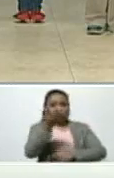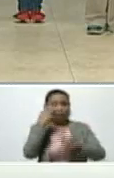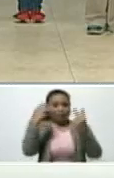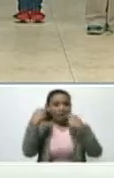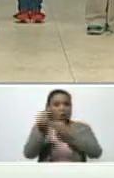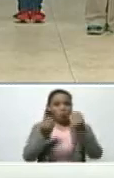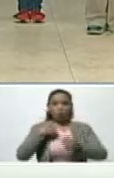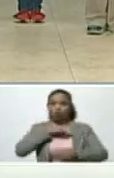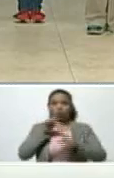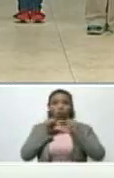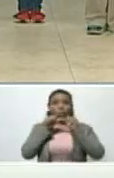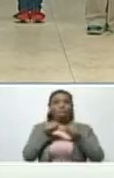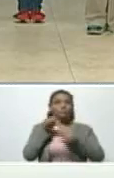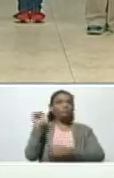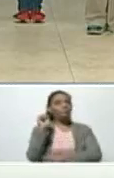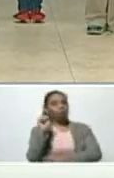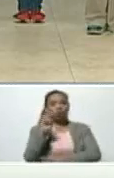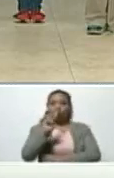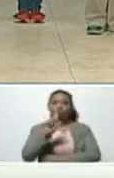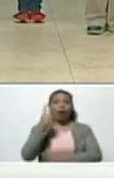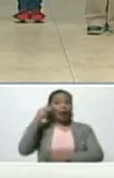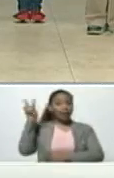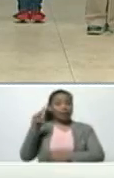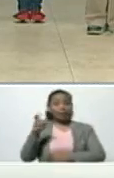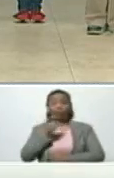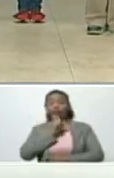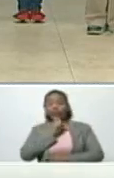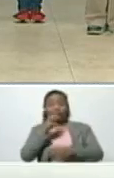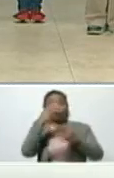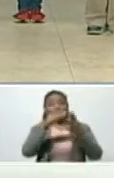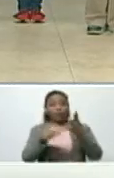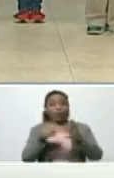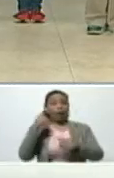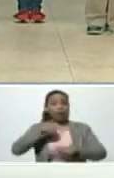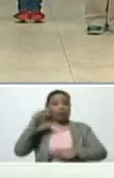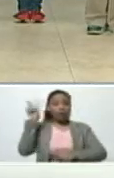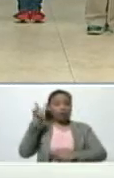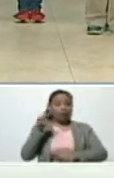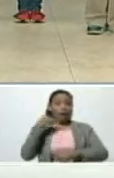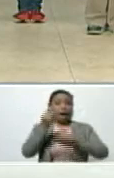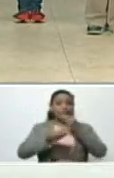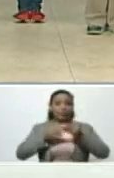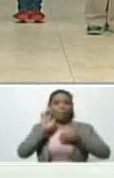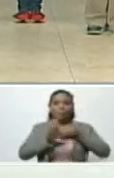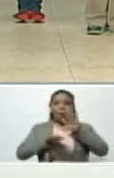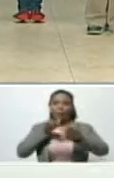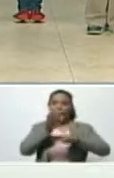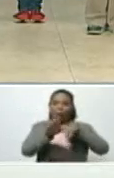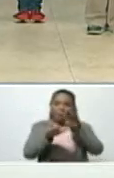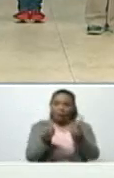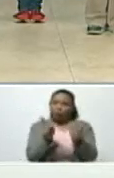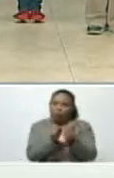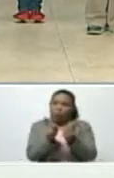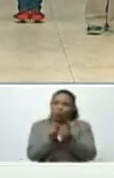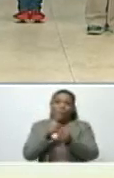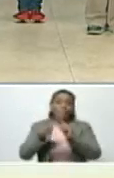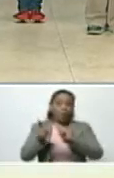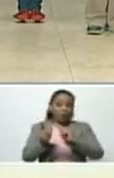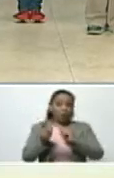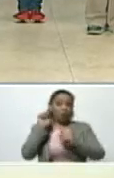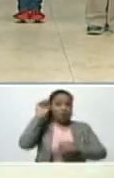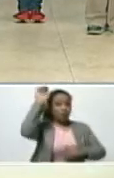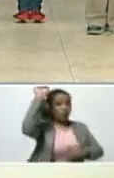nos quedamos atrás, ni en esta materia que es tan compleja. Venezuela está dando sus pasos, pequeños pasos por ahora, pero que